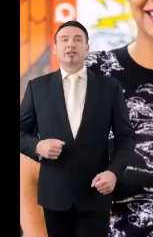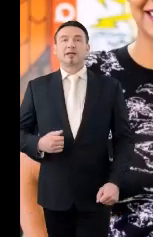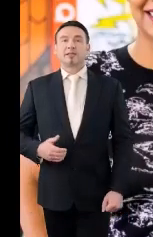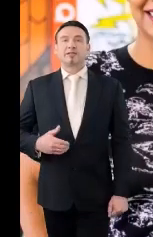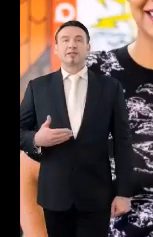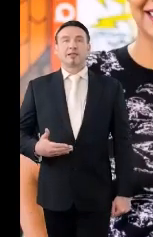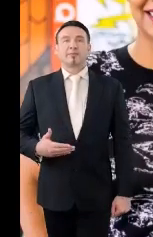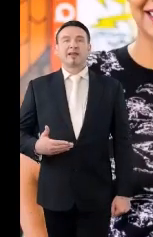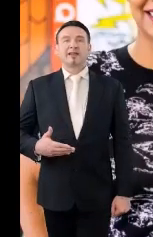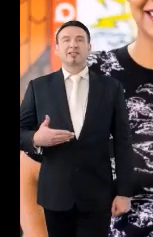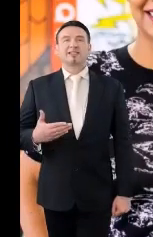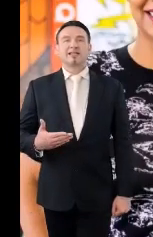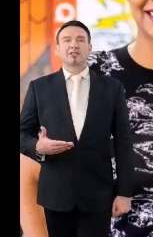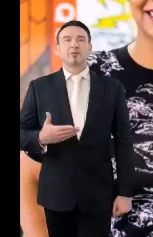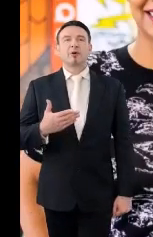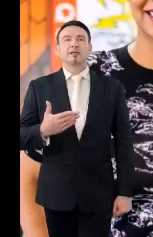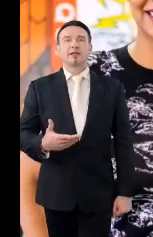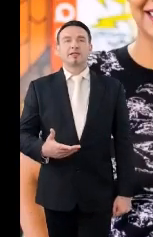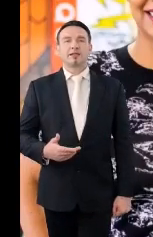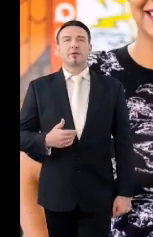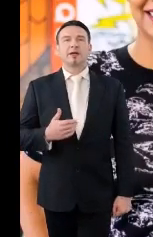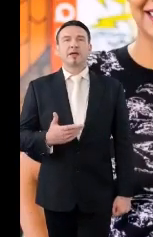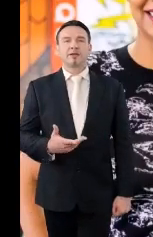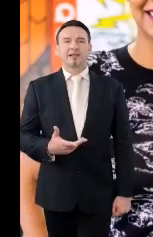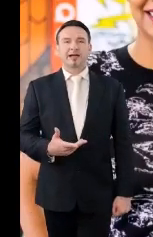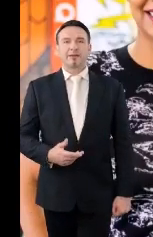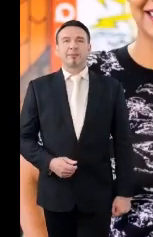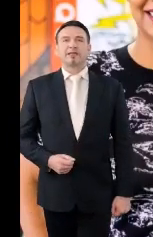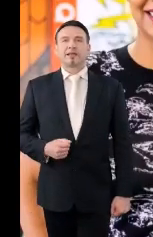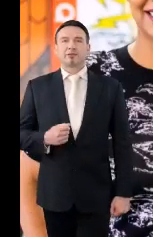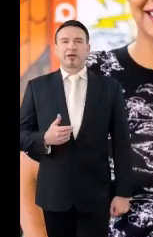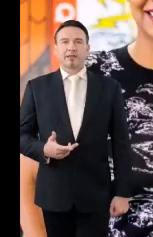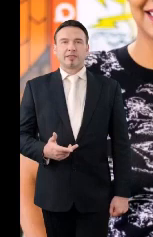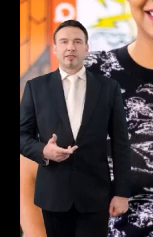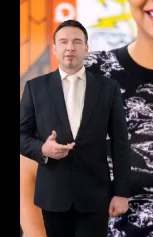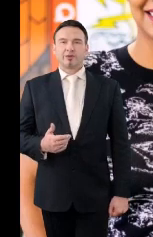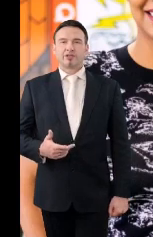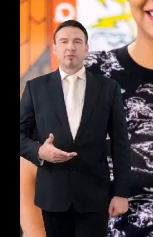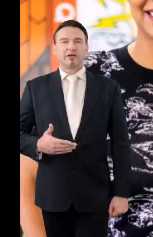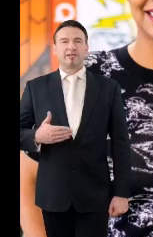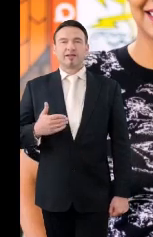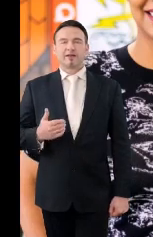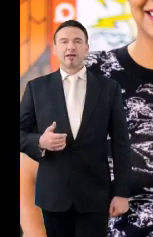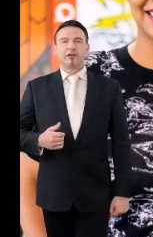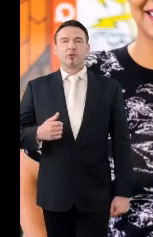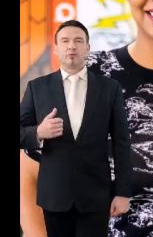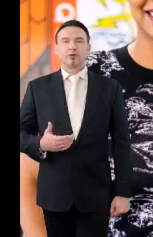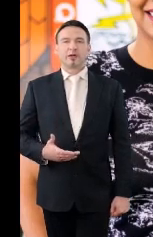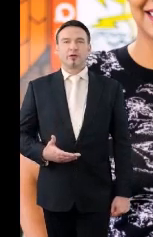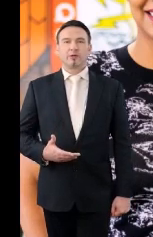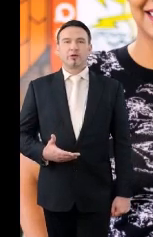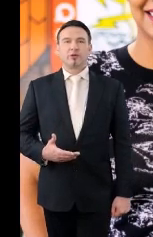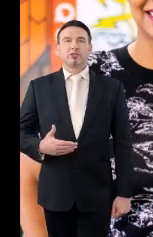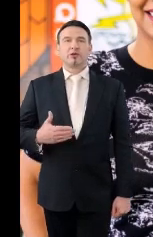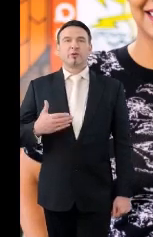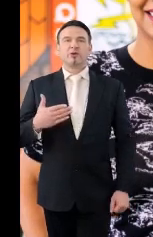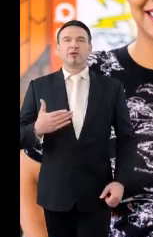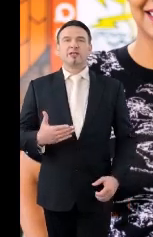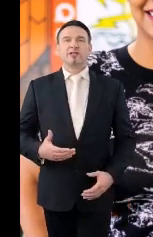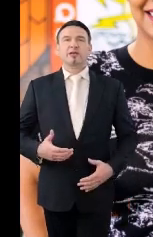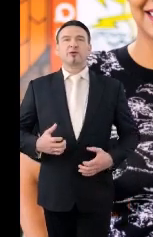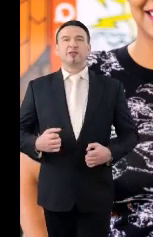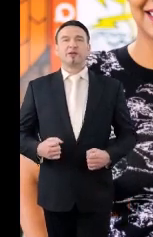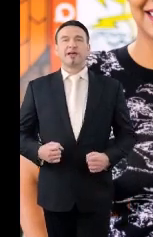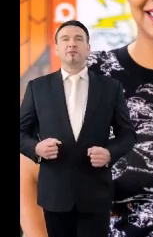Solicita Montserrat licencia para registrarse como candidata de Morena. La campaña electoral inicia el próximo 15 de abril y concluye el domingo 2 de